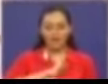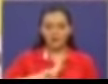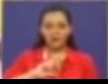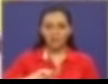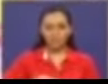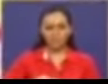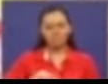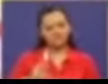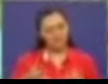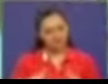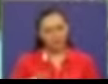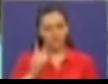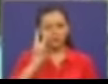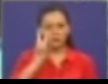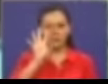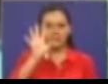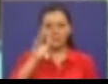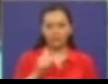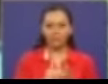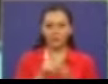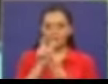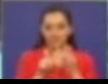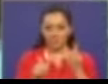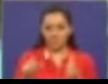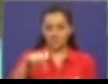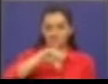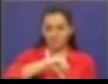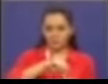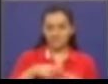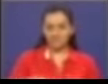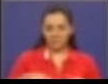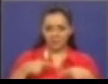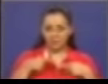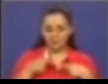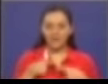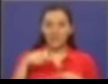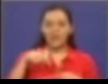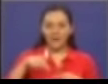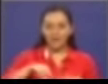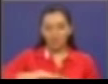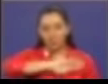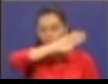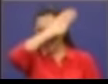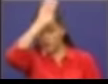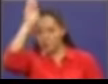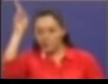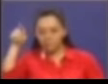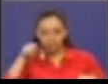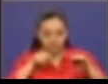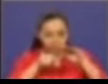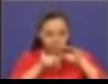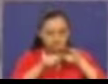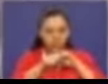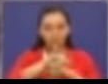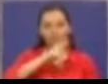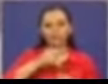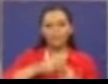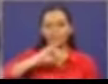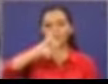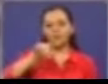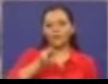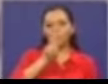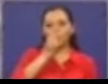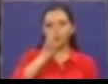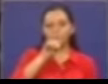25.000 habitantes. A 15 minutos de la ciudad encontramos las cuevas de Jumandi. En una hora de recorrido se pueden